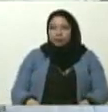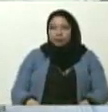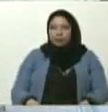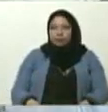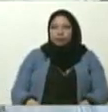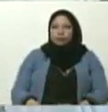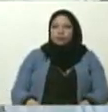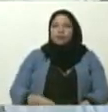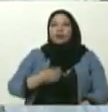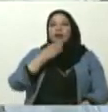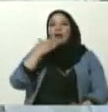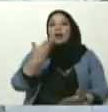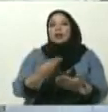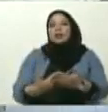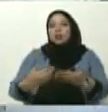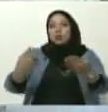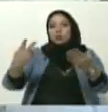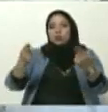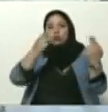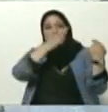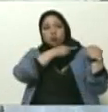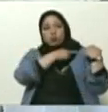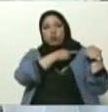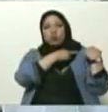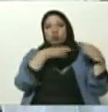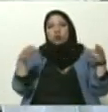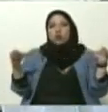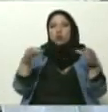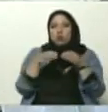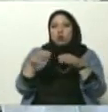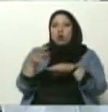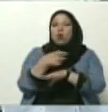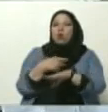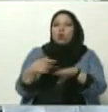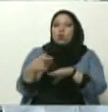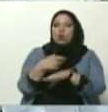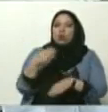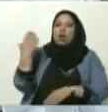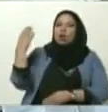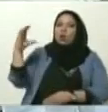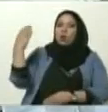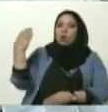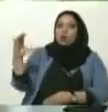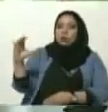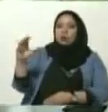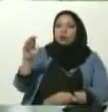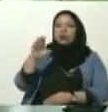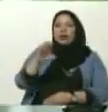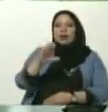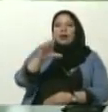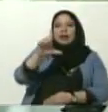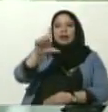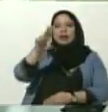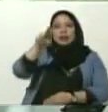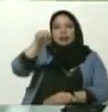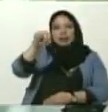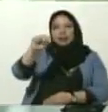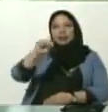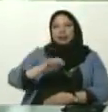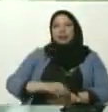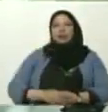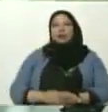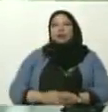Agradecemos así a los representantes de la delegación o de la delegación del Gobierno de la República de Colombia y el Ejército de Liberación Nacional,